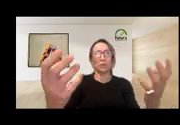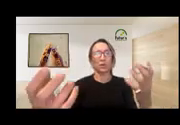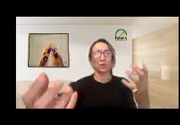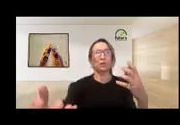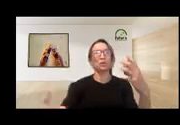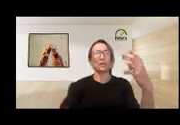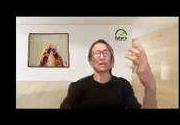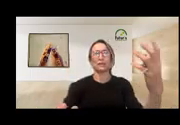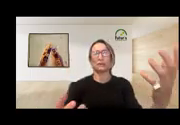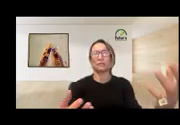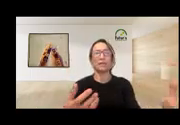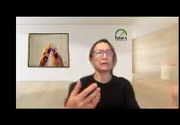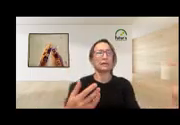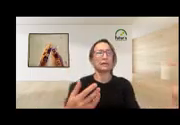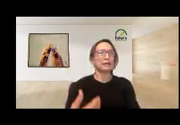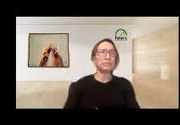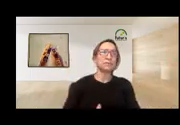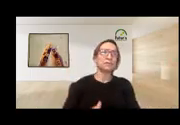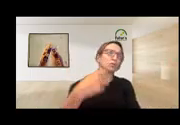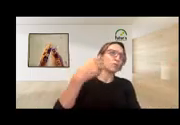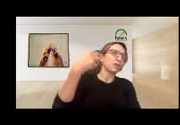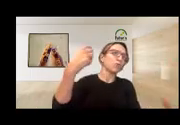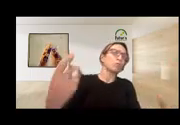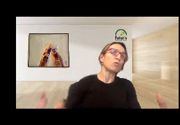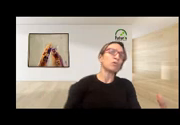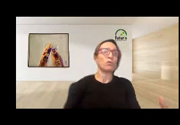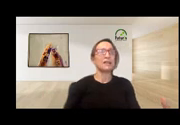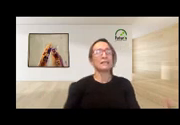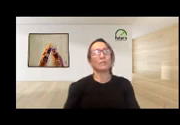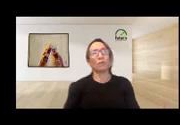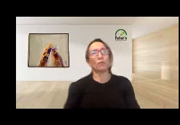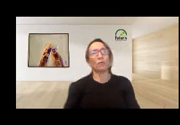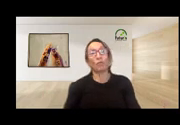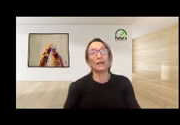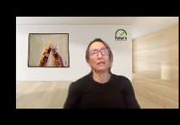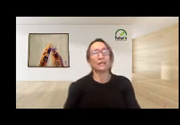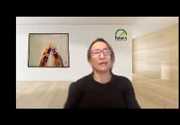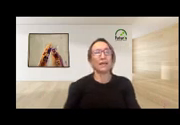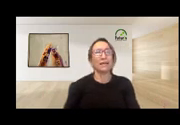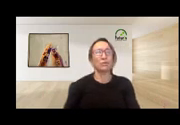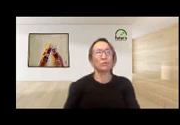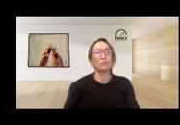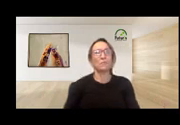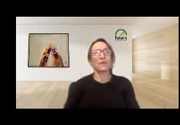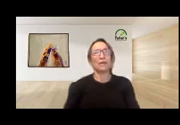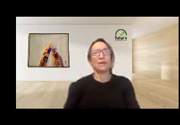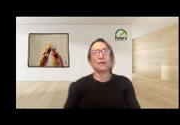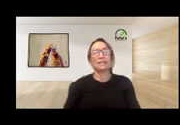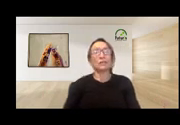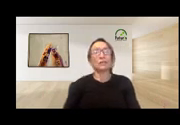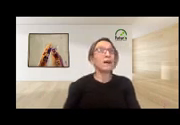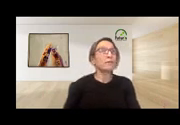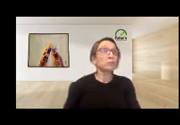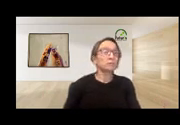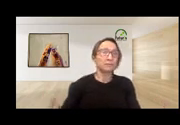geólogos trabajando con arqueólogos que les dan tips sobre cómo, cuál es la mejor forma de extraer esto.